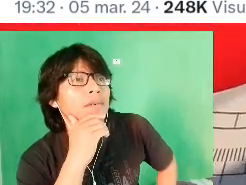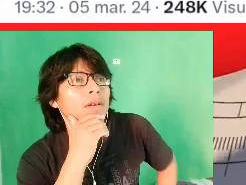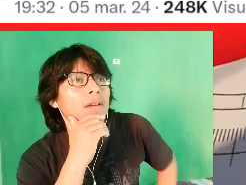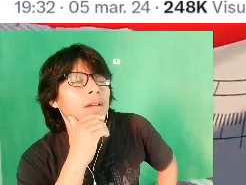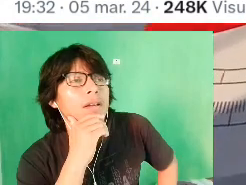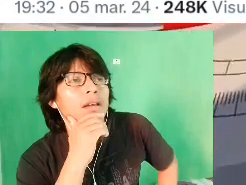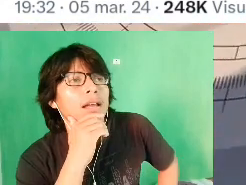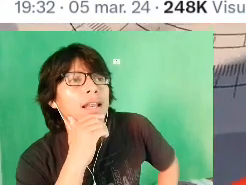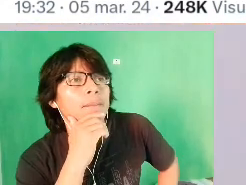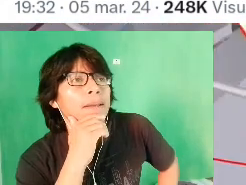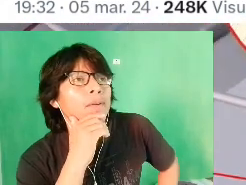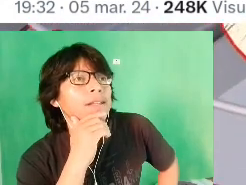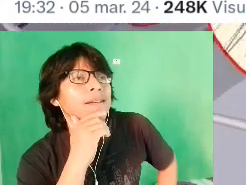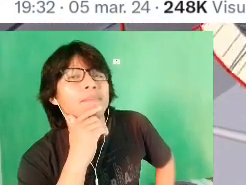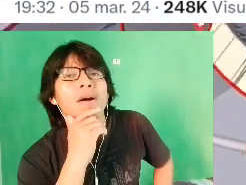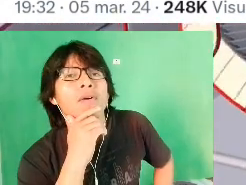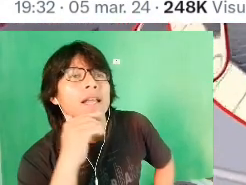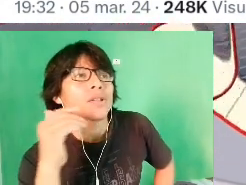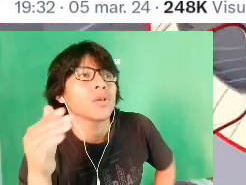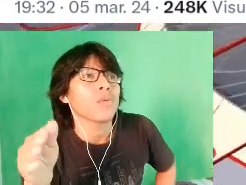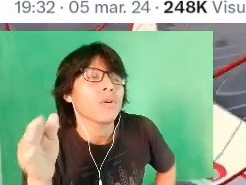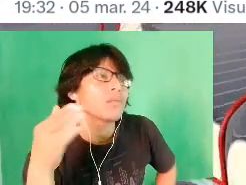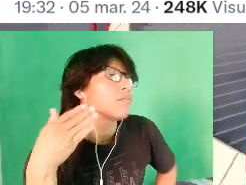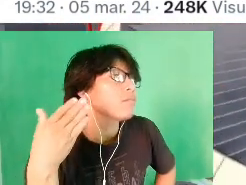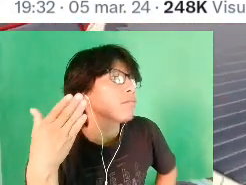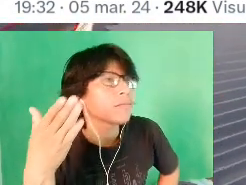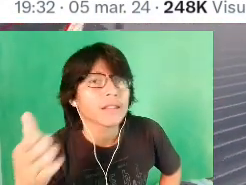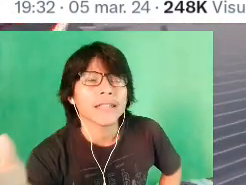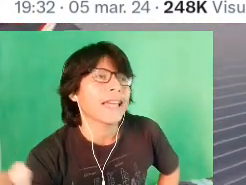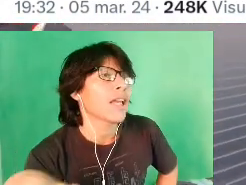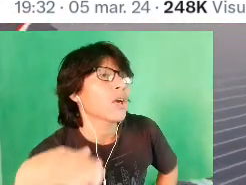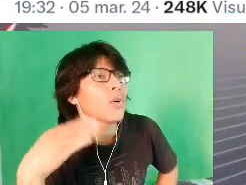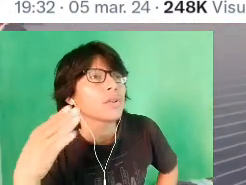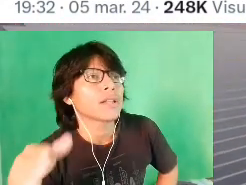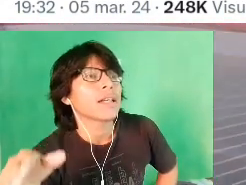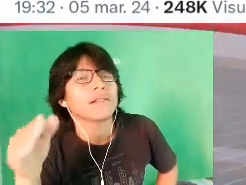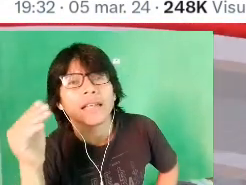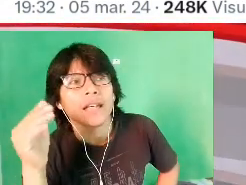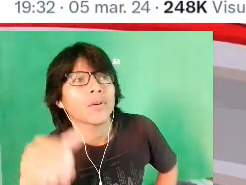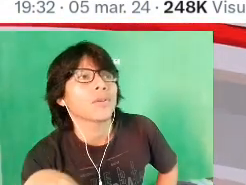Gómez, la periodista Paola estuvo